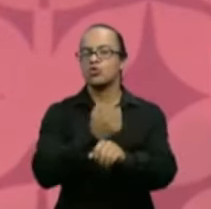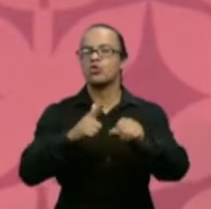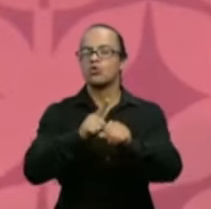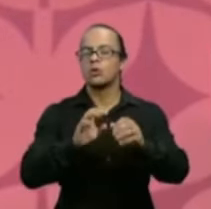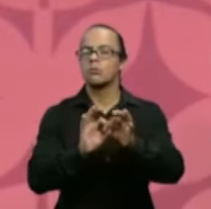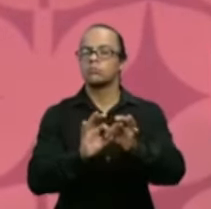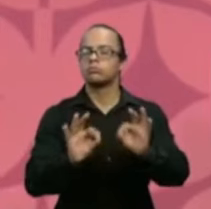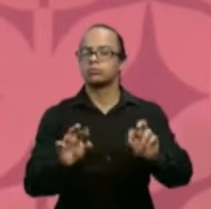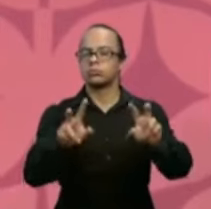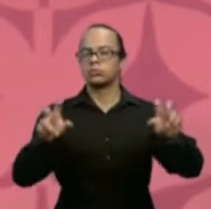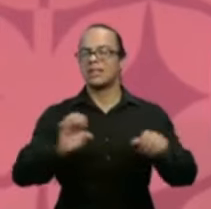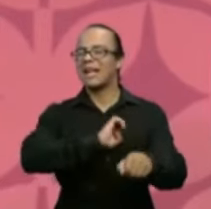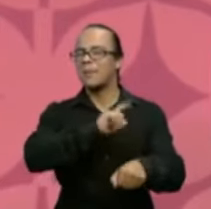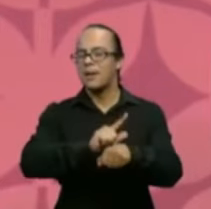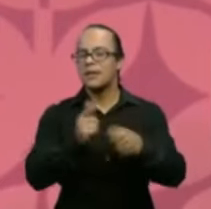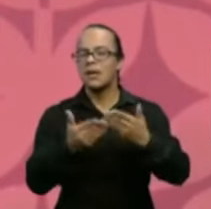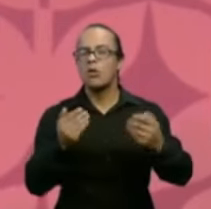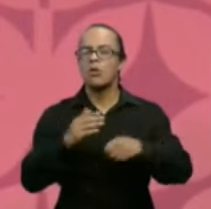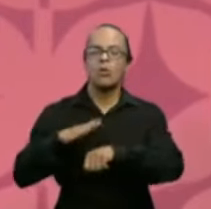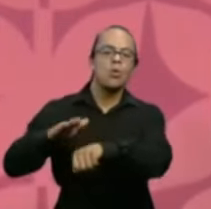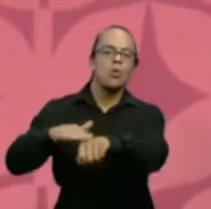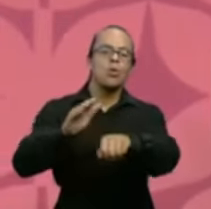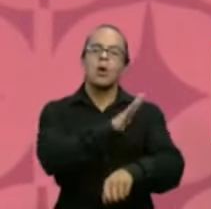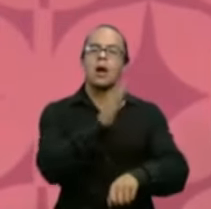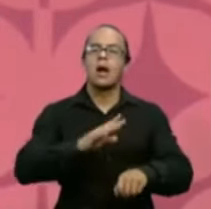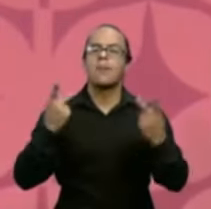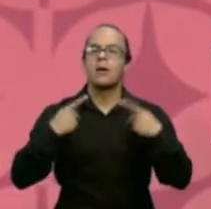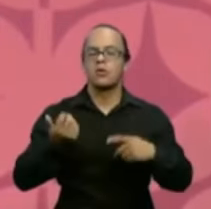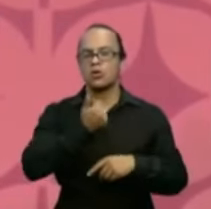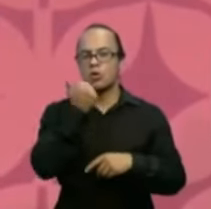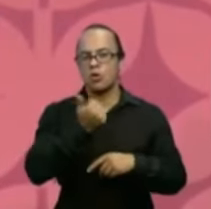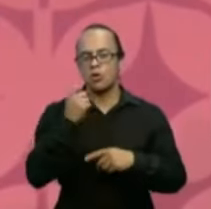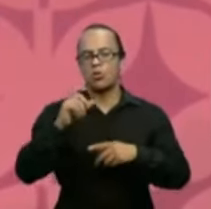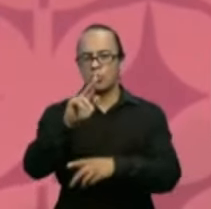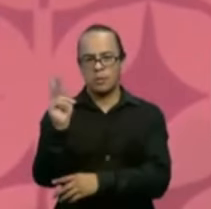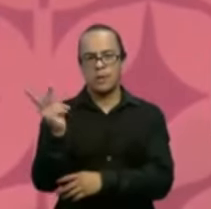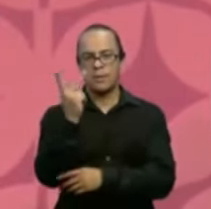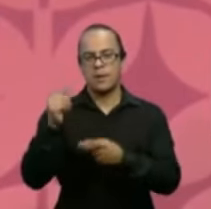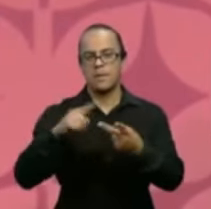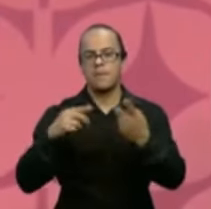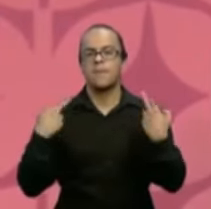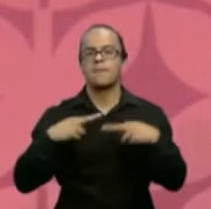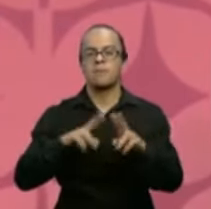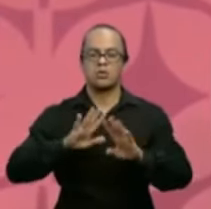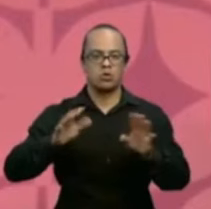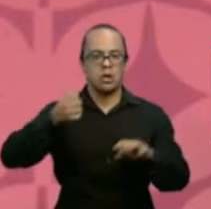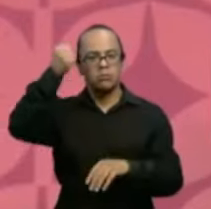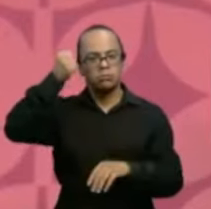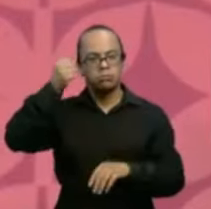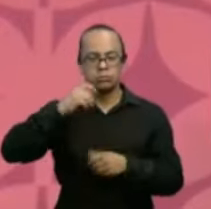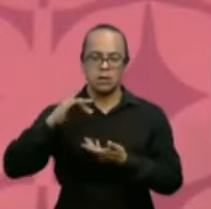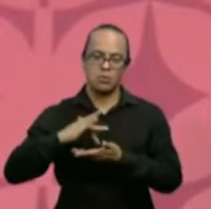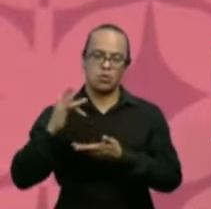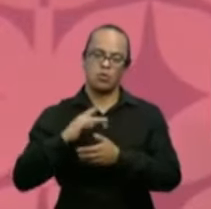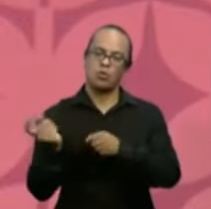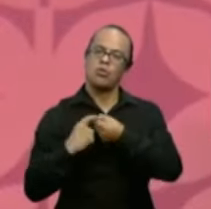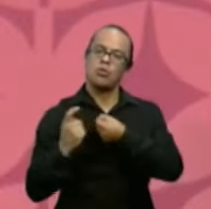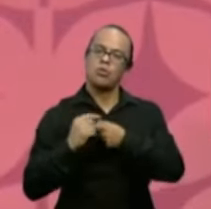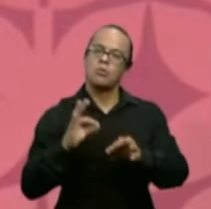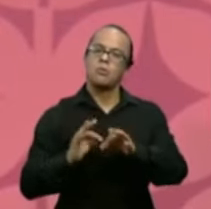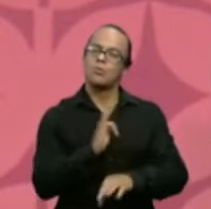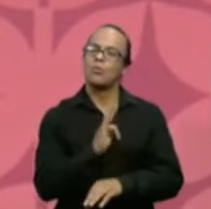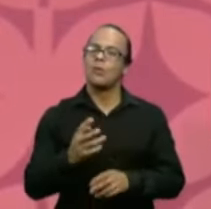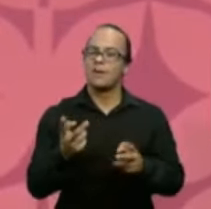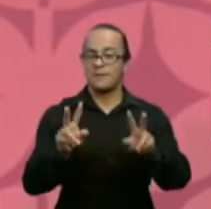En especial, convoco a que se sumen nuestras y nuestros estudiantes de bachillerato y maestros jubilados a esta noble iniciativa.